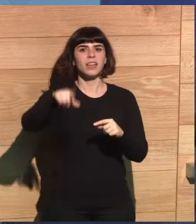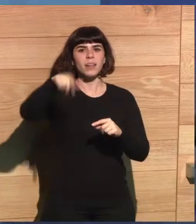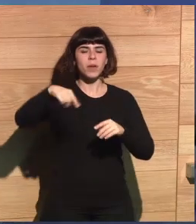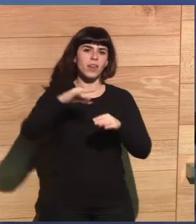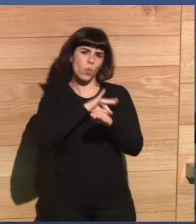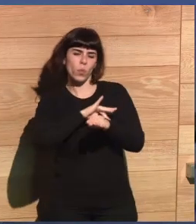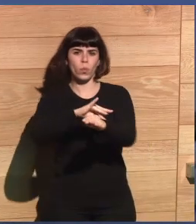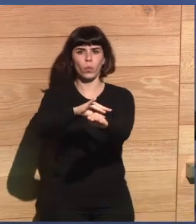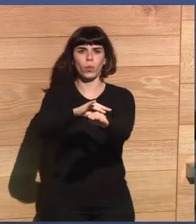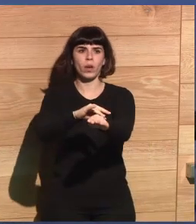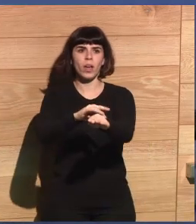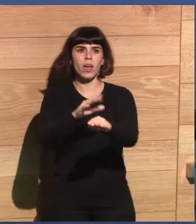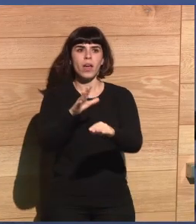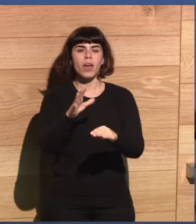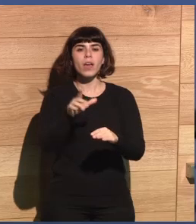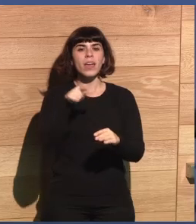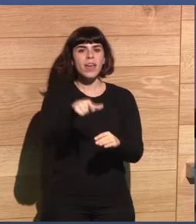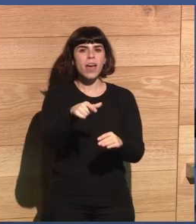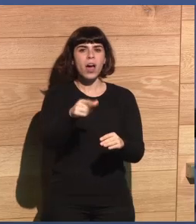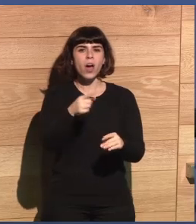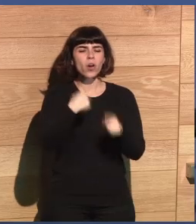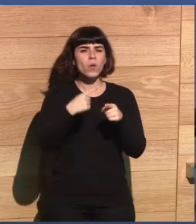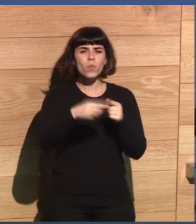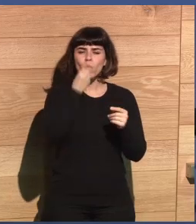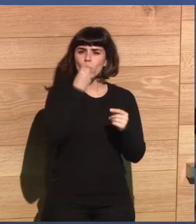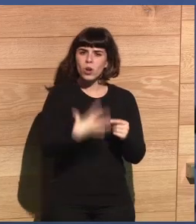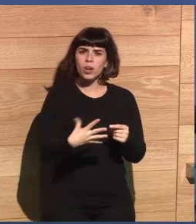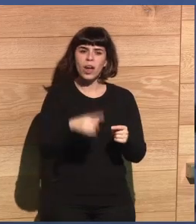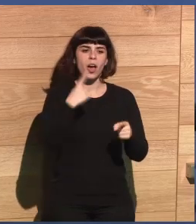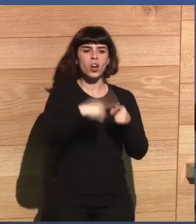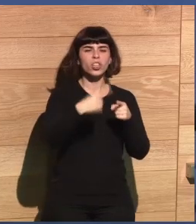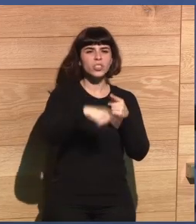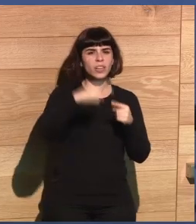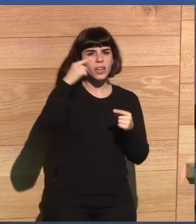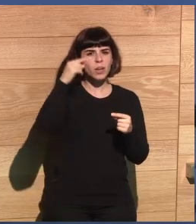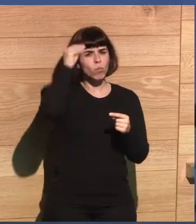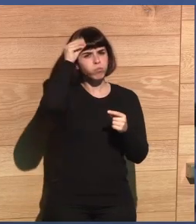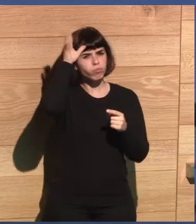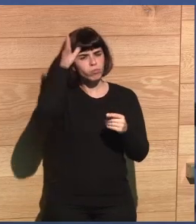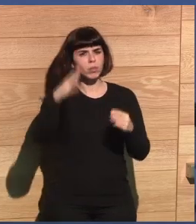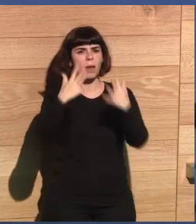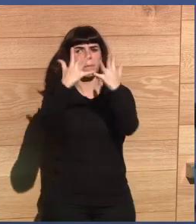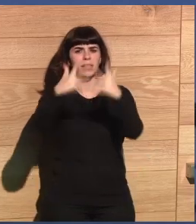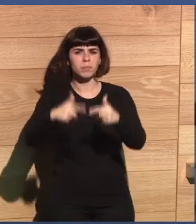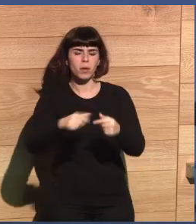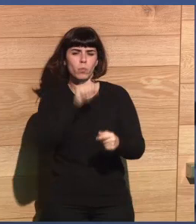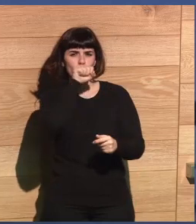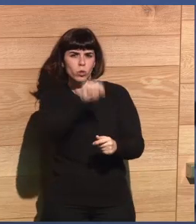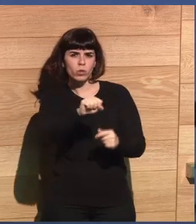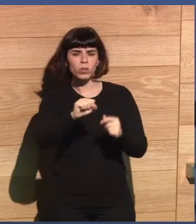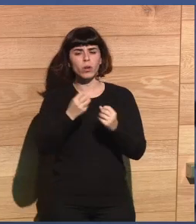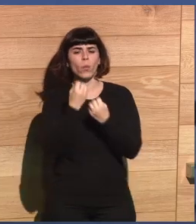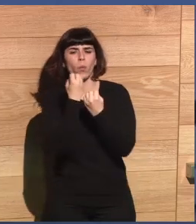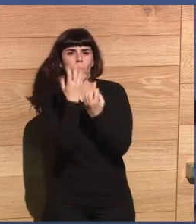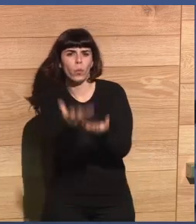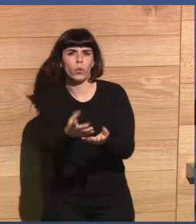María, porque si una virtud tenía es que era capaz de transmitir todo lo que sabía y su gran pasión por las mates. 7 años pasó María